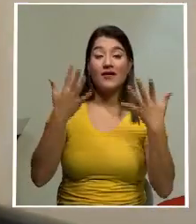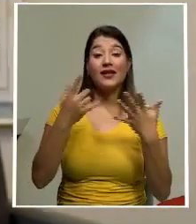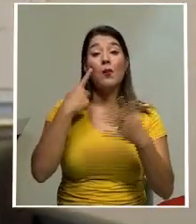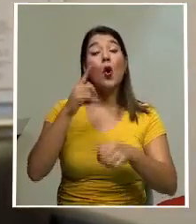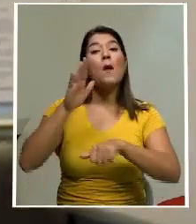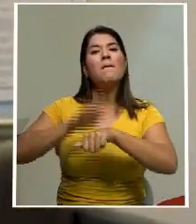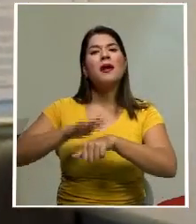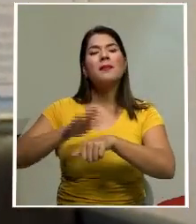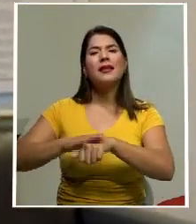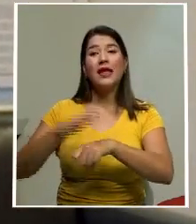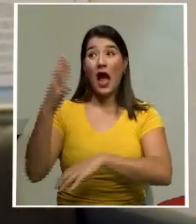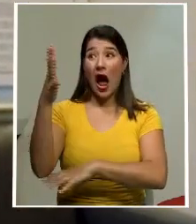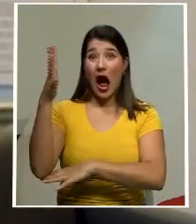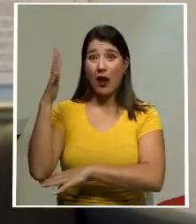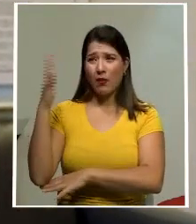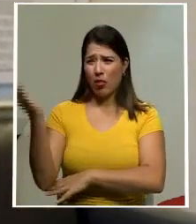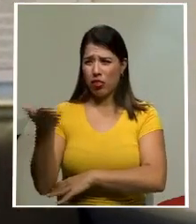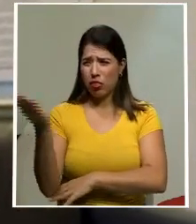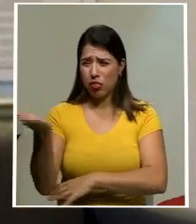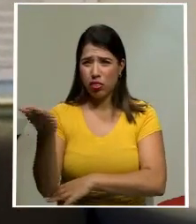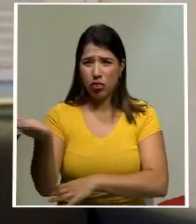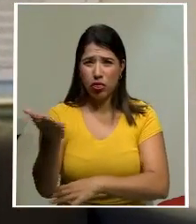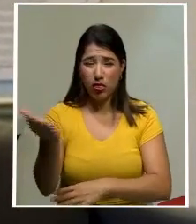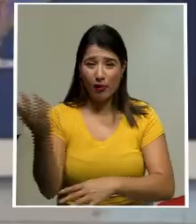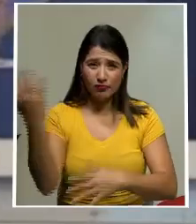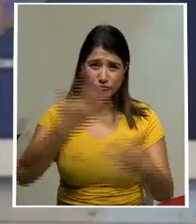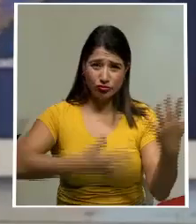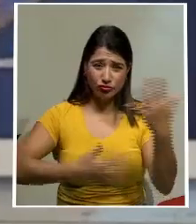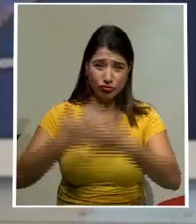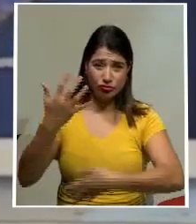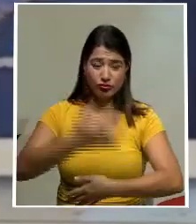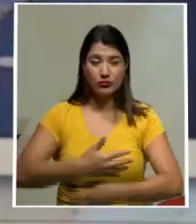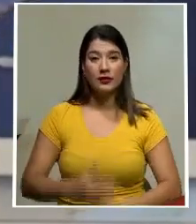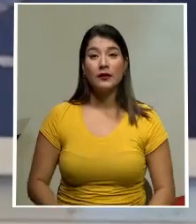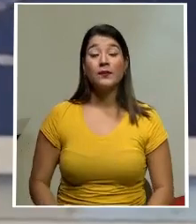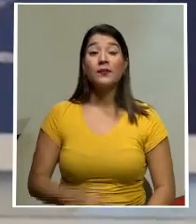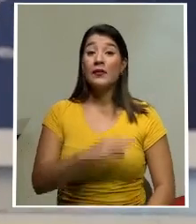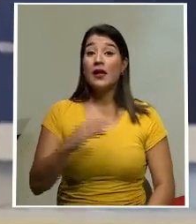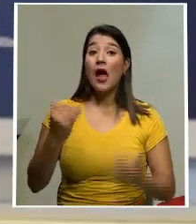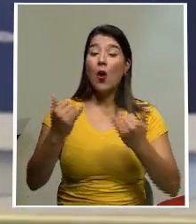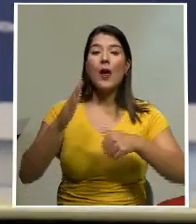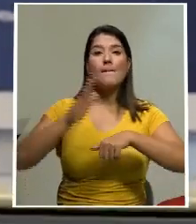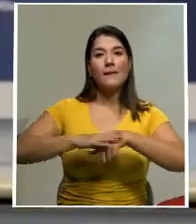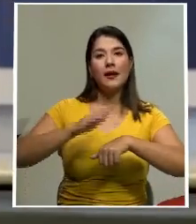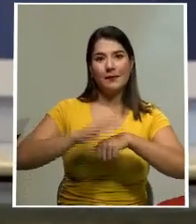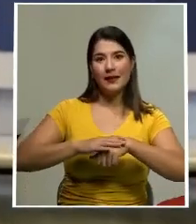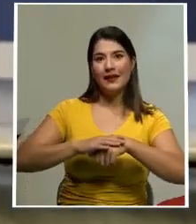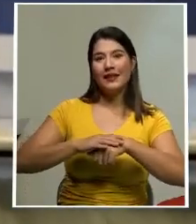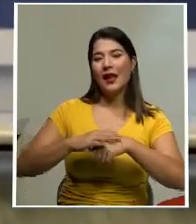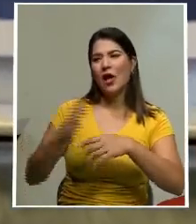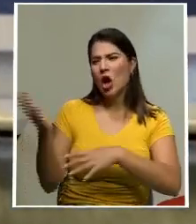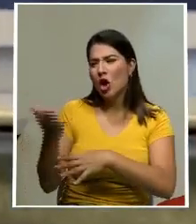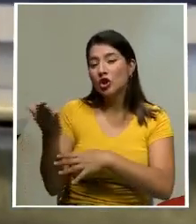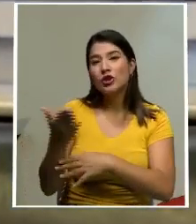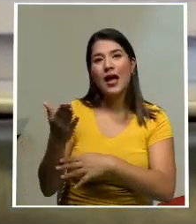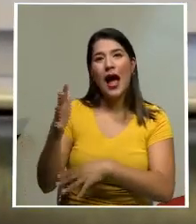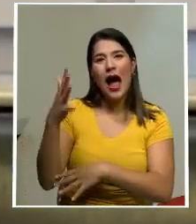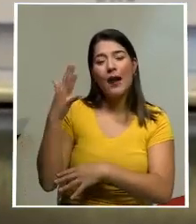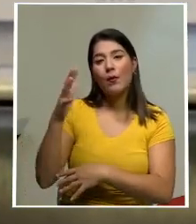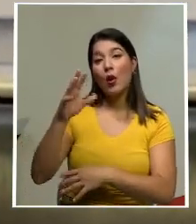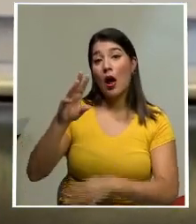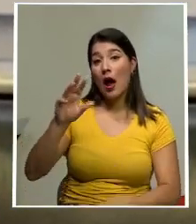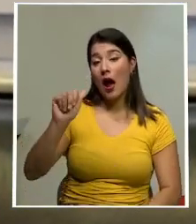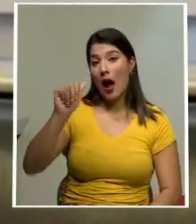la deforestación, reduciendo los recursos de los organismos de control y preconizando la apertura de la región amazónica a actividades agropecuarias